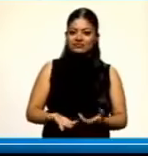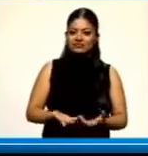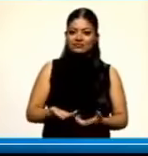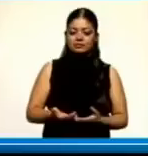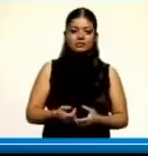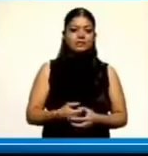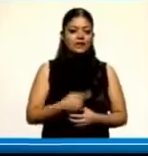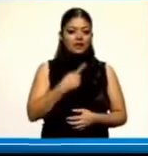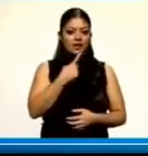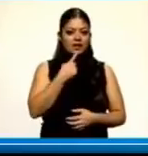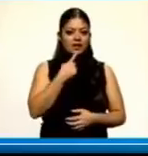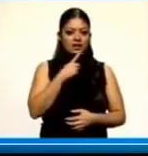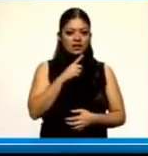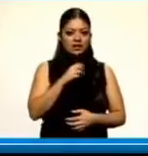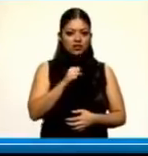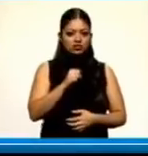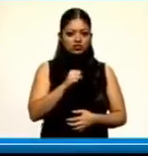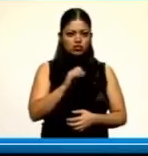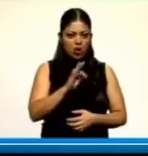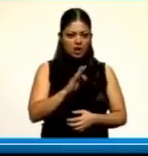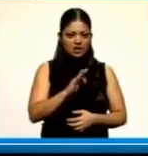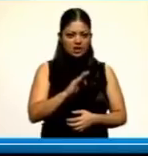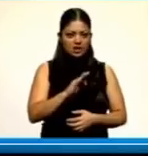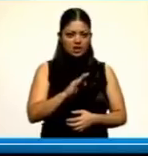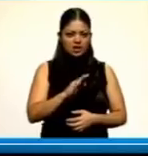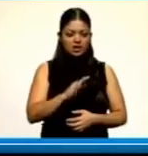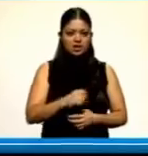De los 40.